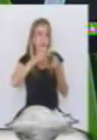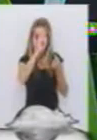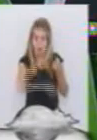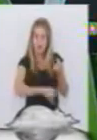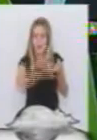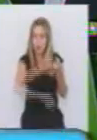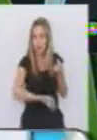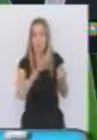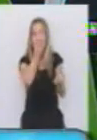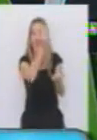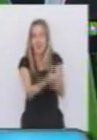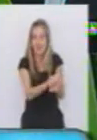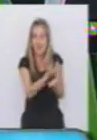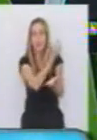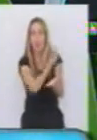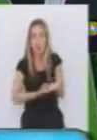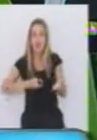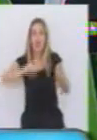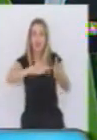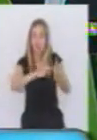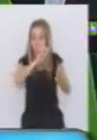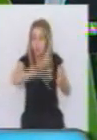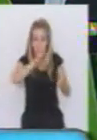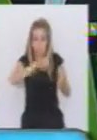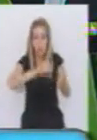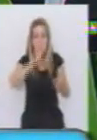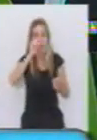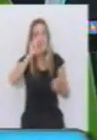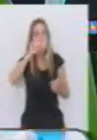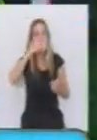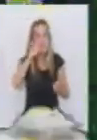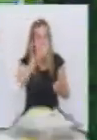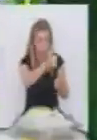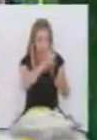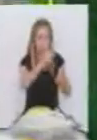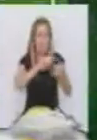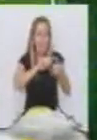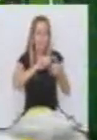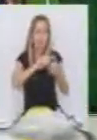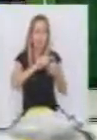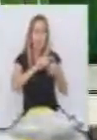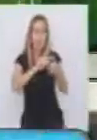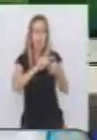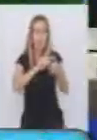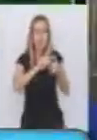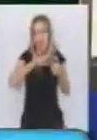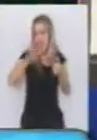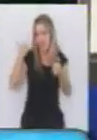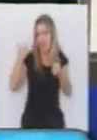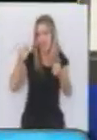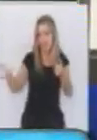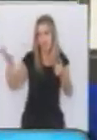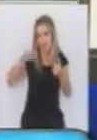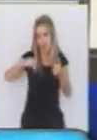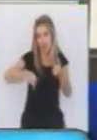bien también Sergio Bernie, que tuvo ese episodio con Nisman que ayer discutíamos, claro, que tal vez lo hizo caer un poco las encuestas. Otro es Julián Domínguez,